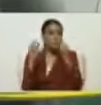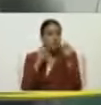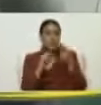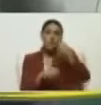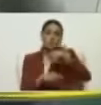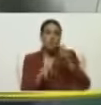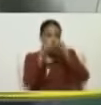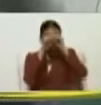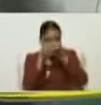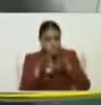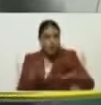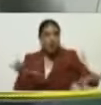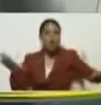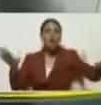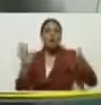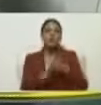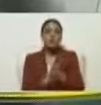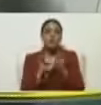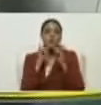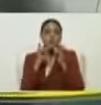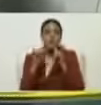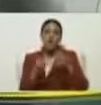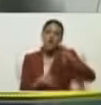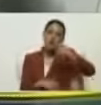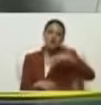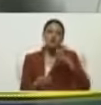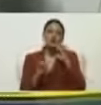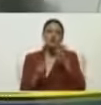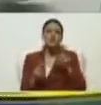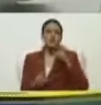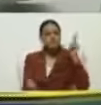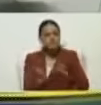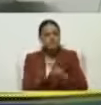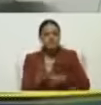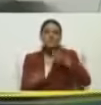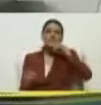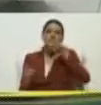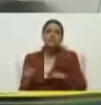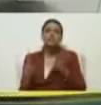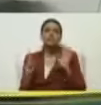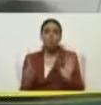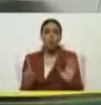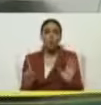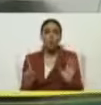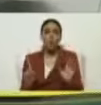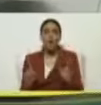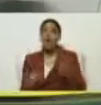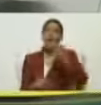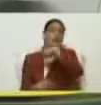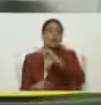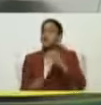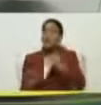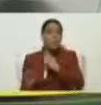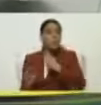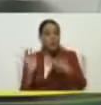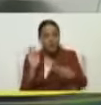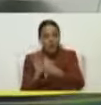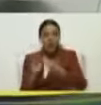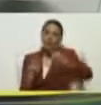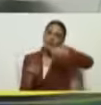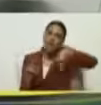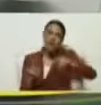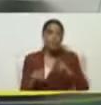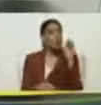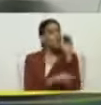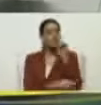en todas las comunidades. Somos una realidad histórica. No nos han podido